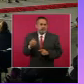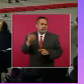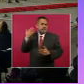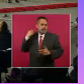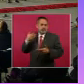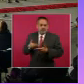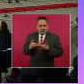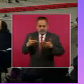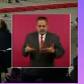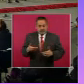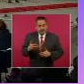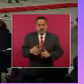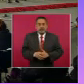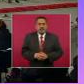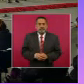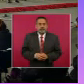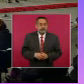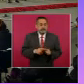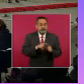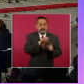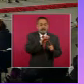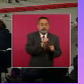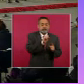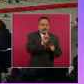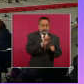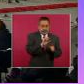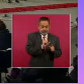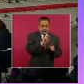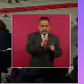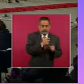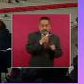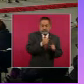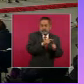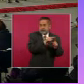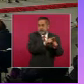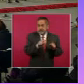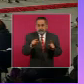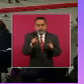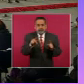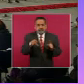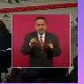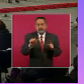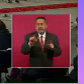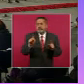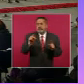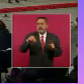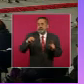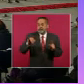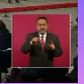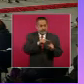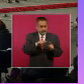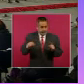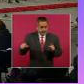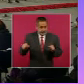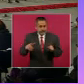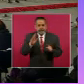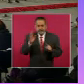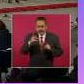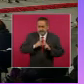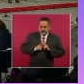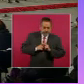tramo 2 que corre de Escárcega a Calquiní, ya hemos concluido en su totalidad los trabajos de prospección